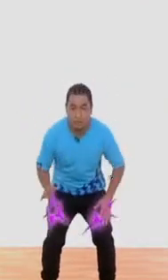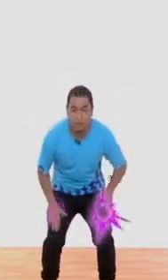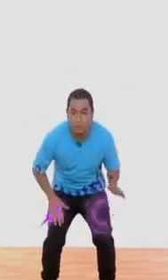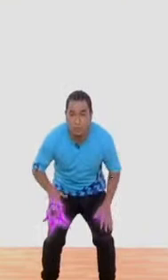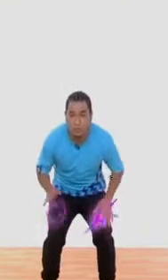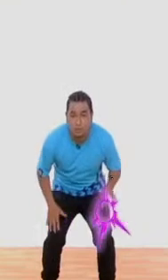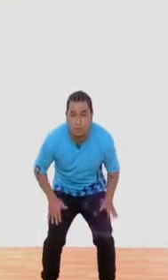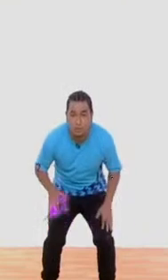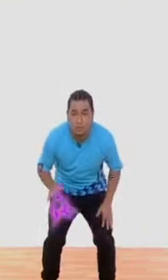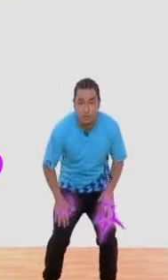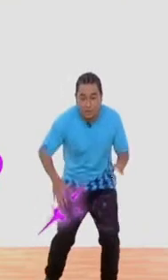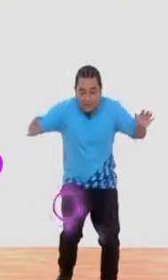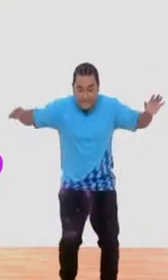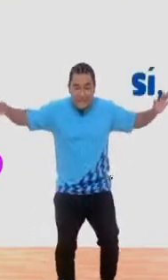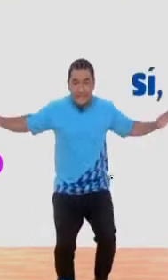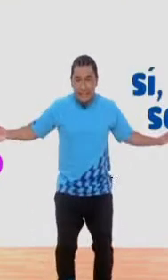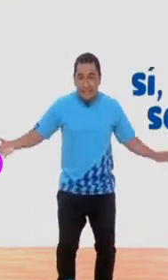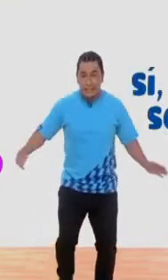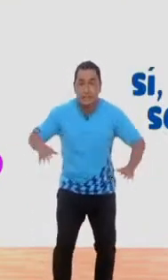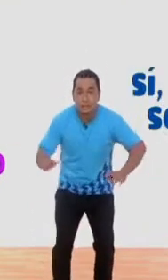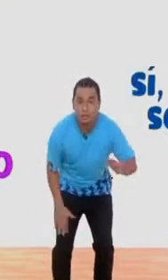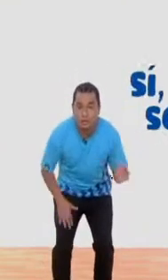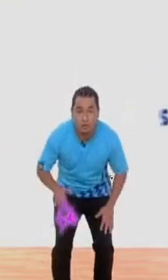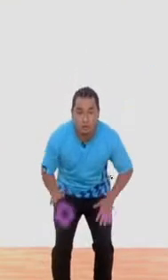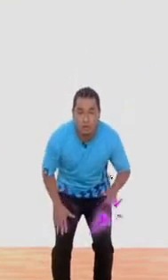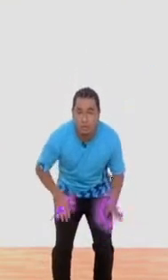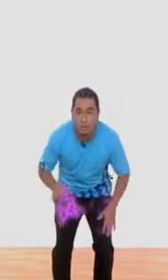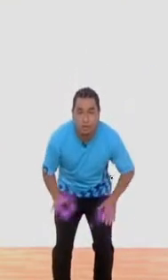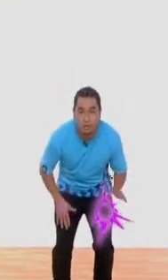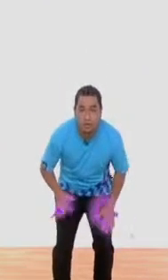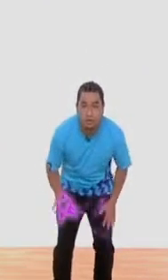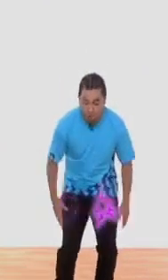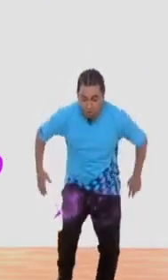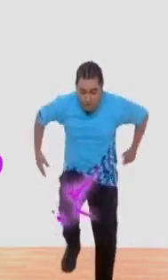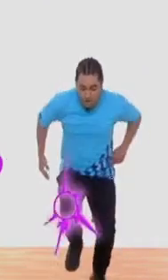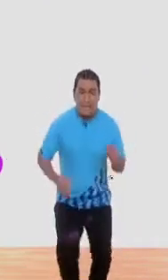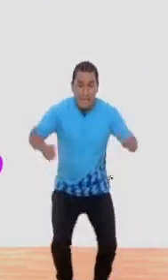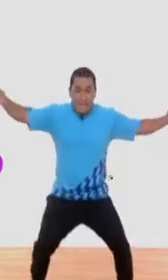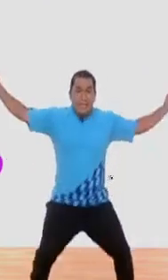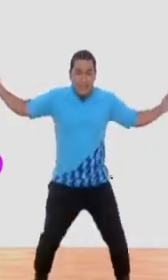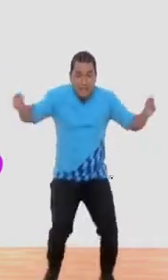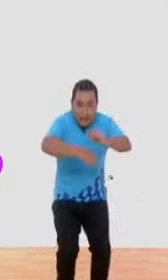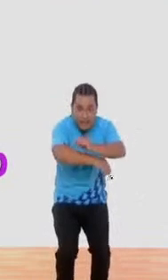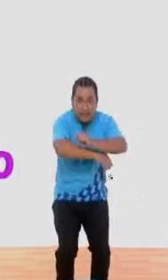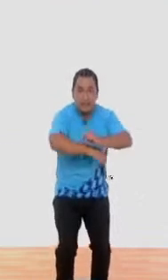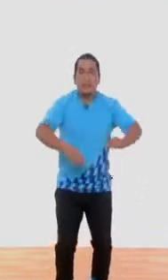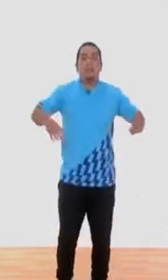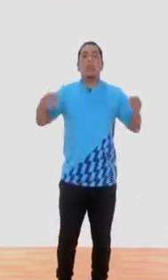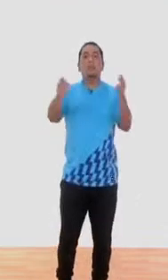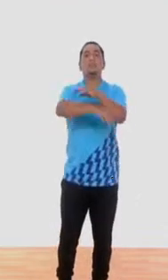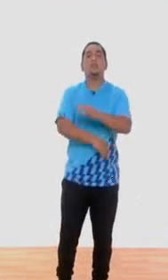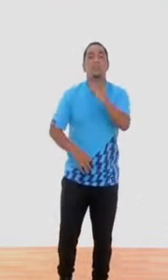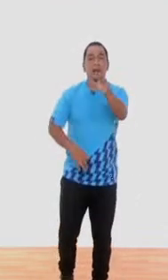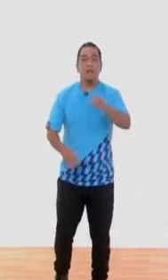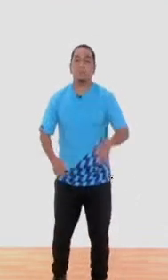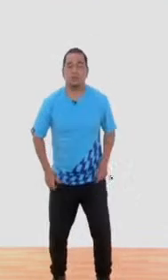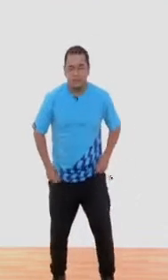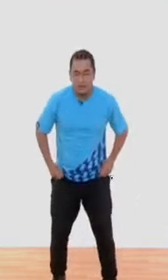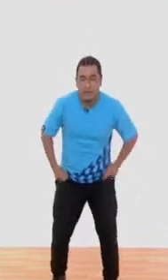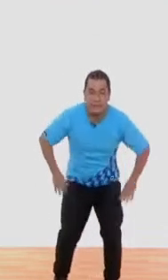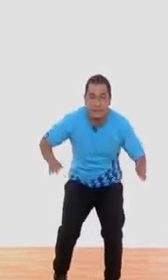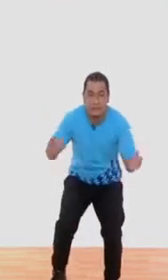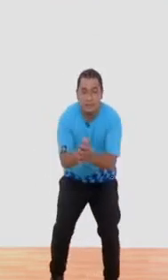Dennis dice, I don't speak English. ¿Saben que los pronombres? I, you,